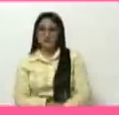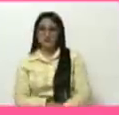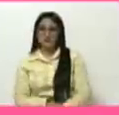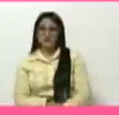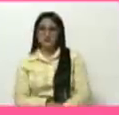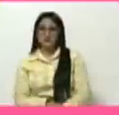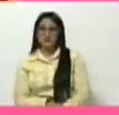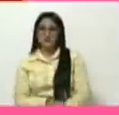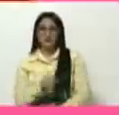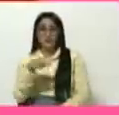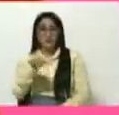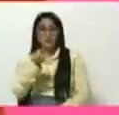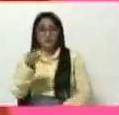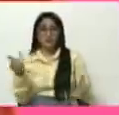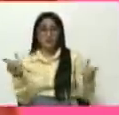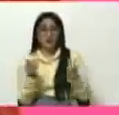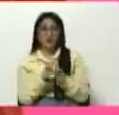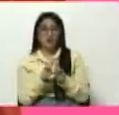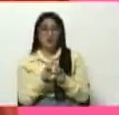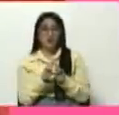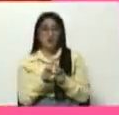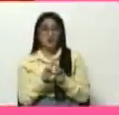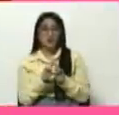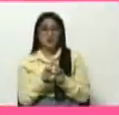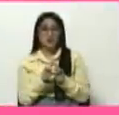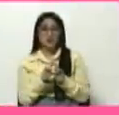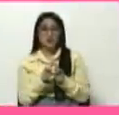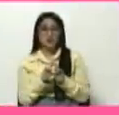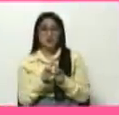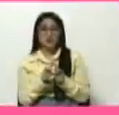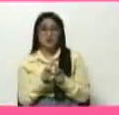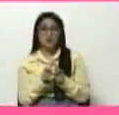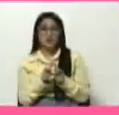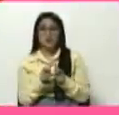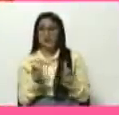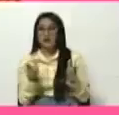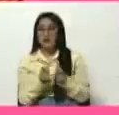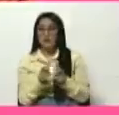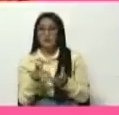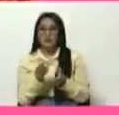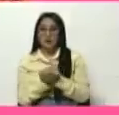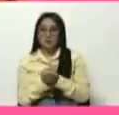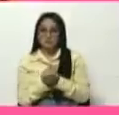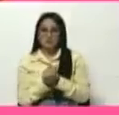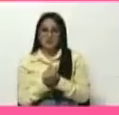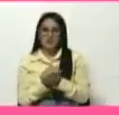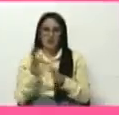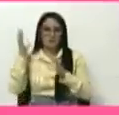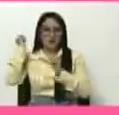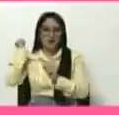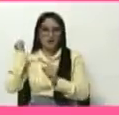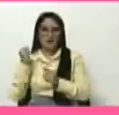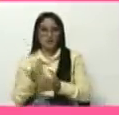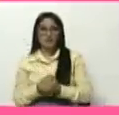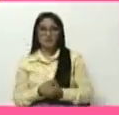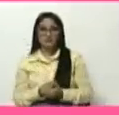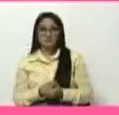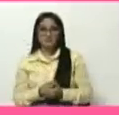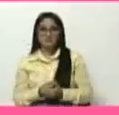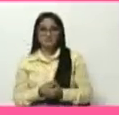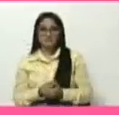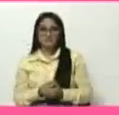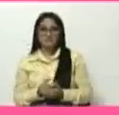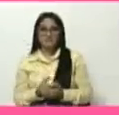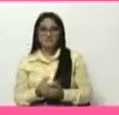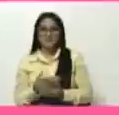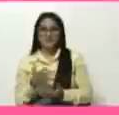Cuando ellos se reúnen en esto del diálogo y se reúnen con sus amigos, embajadores, ellos dicen, no, nosotros lo que queremos es